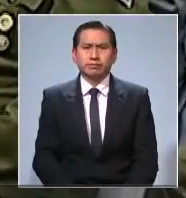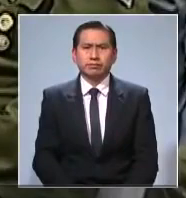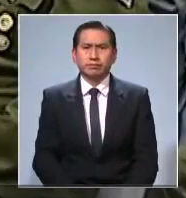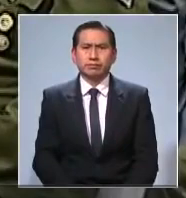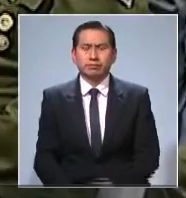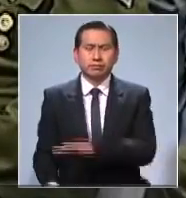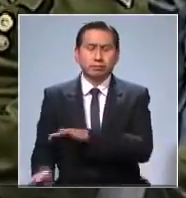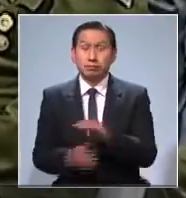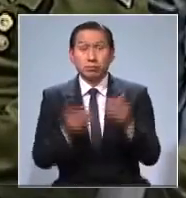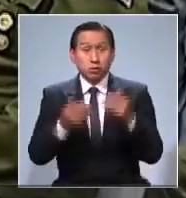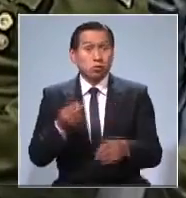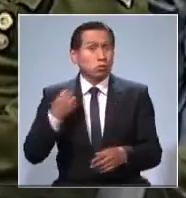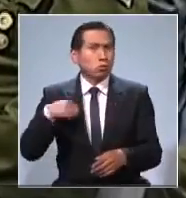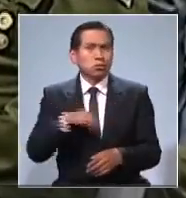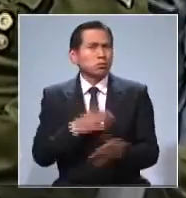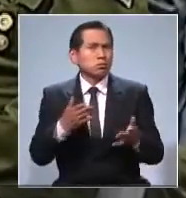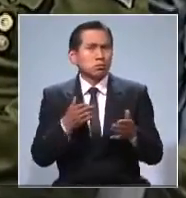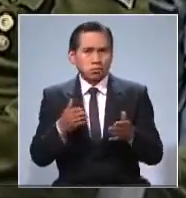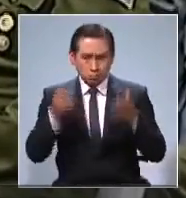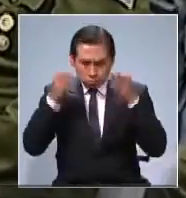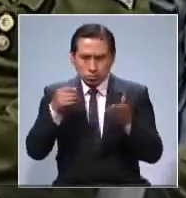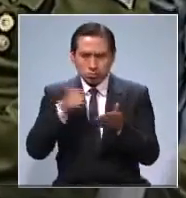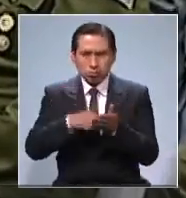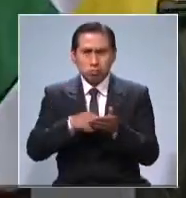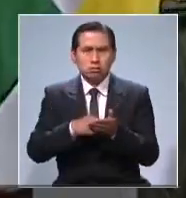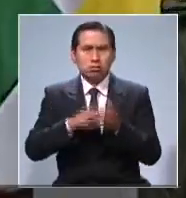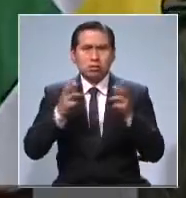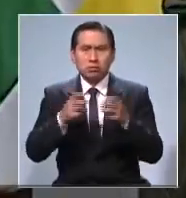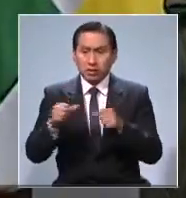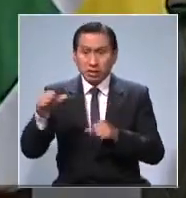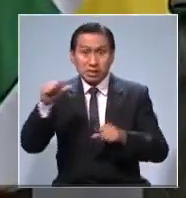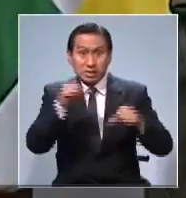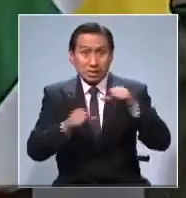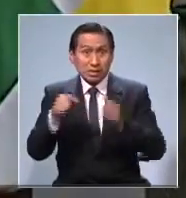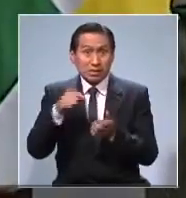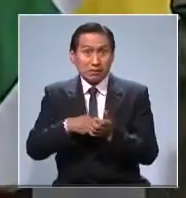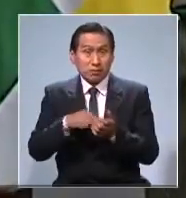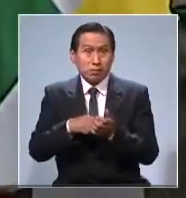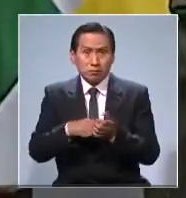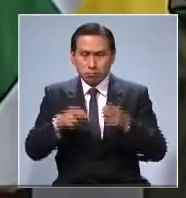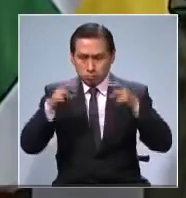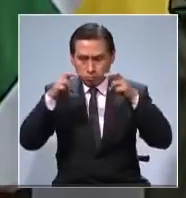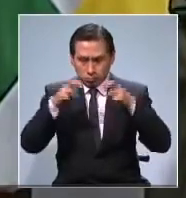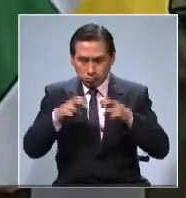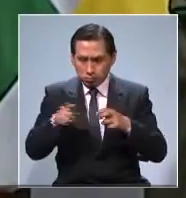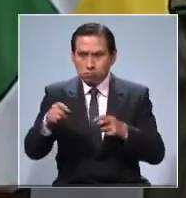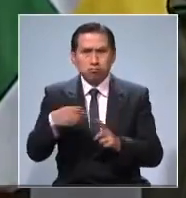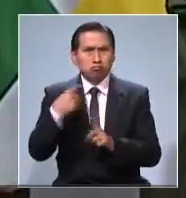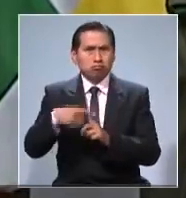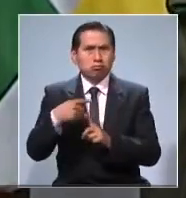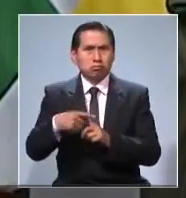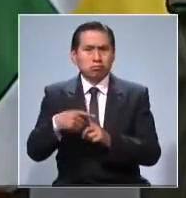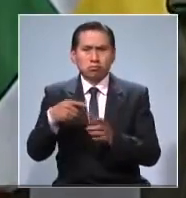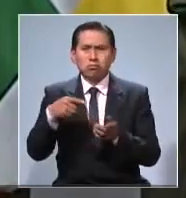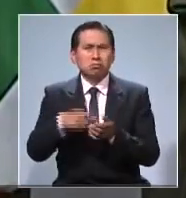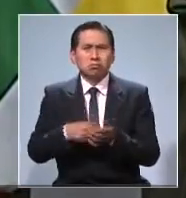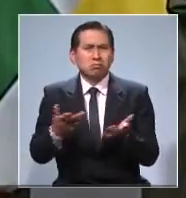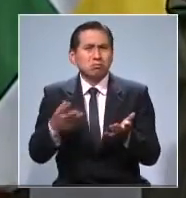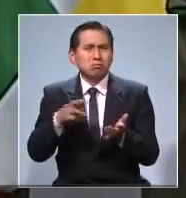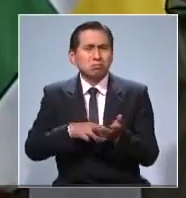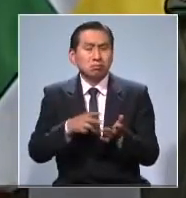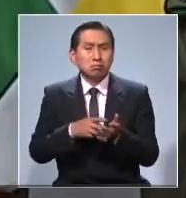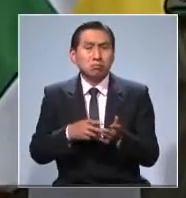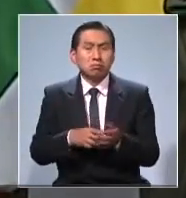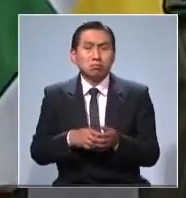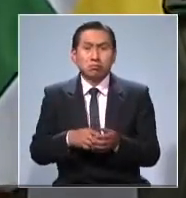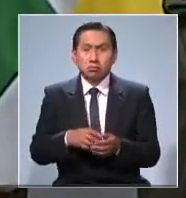Vamos a emplear, por tanto, lo que se denomina desde el punto de vista científico la investigación proactiva, que no es más que el empleo